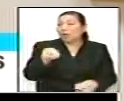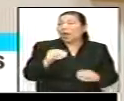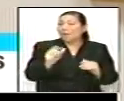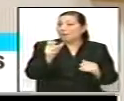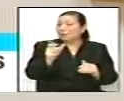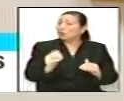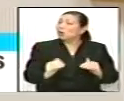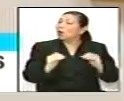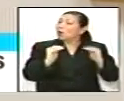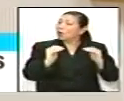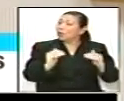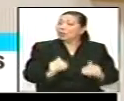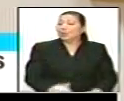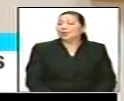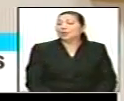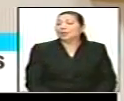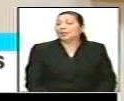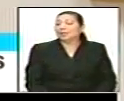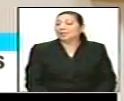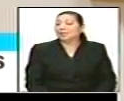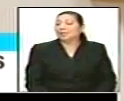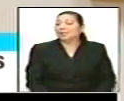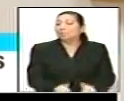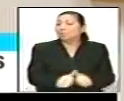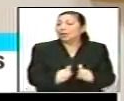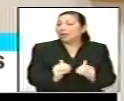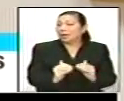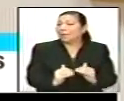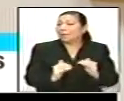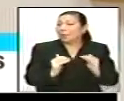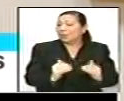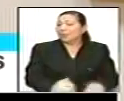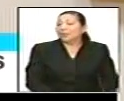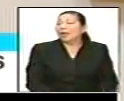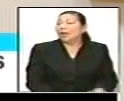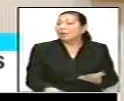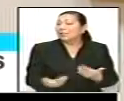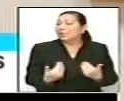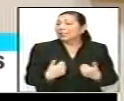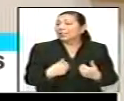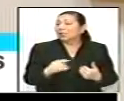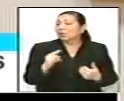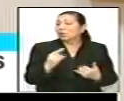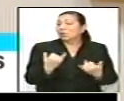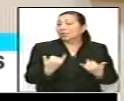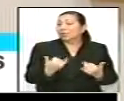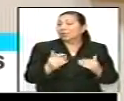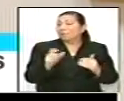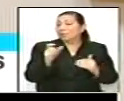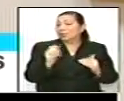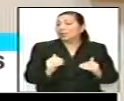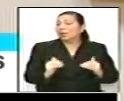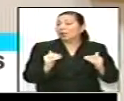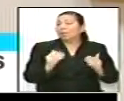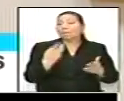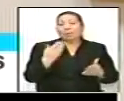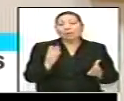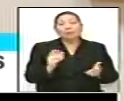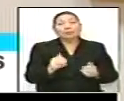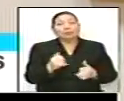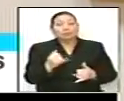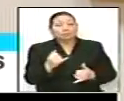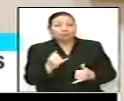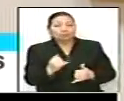a veces pareciera que solo fueran modelos adultos. A veces se tienen que usar estos modelos adultos para irlos